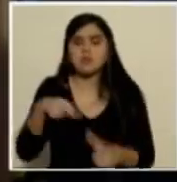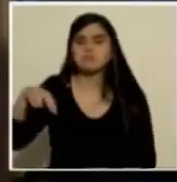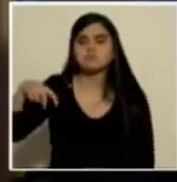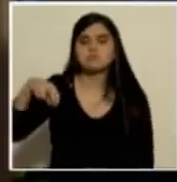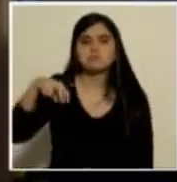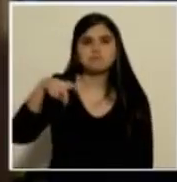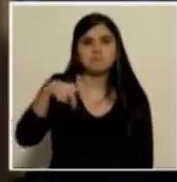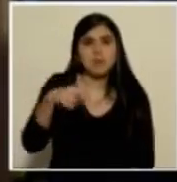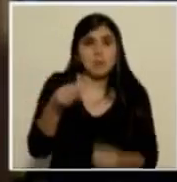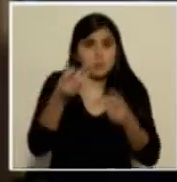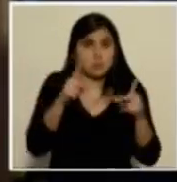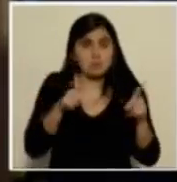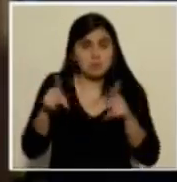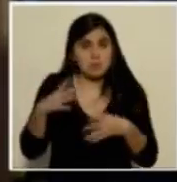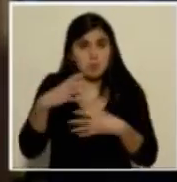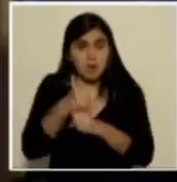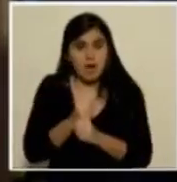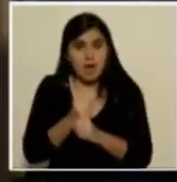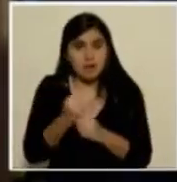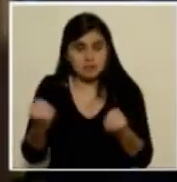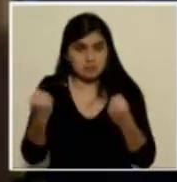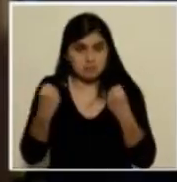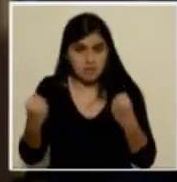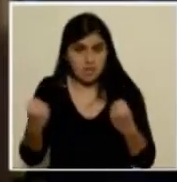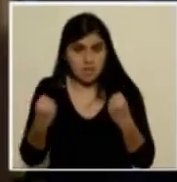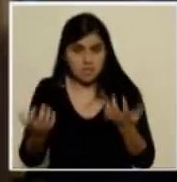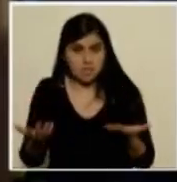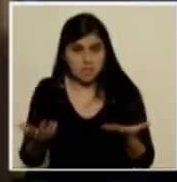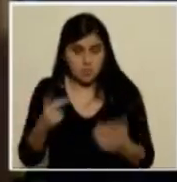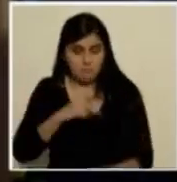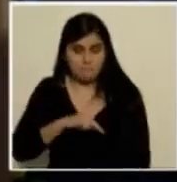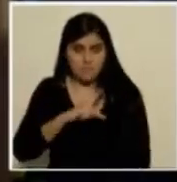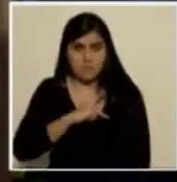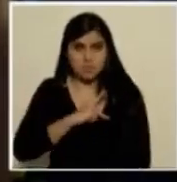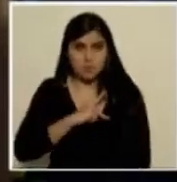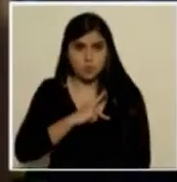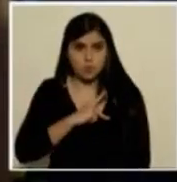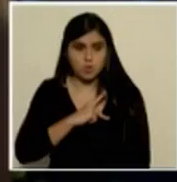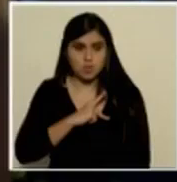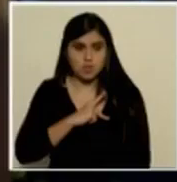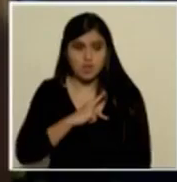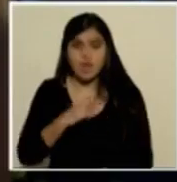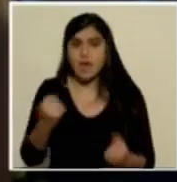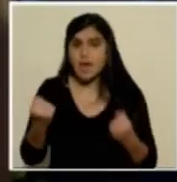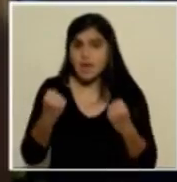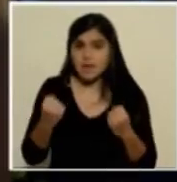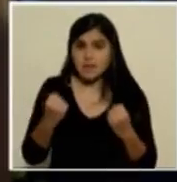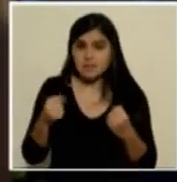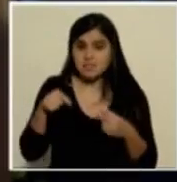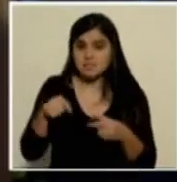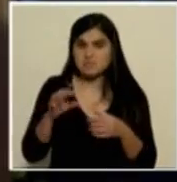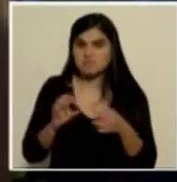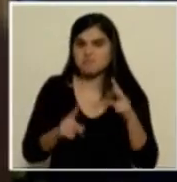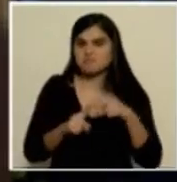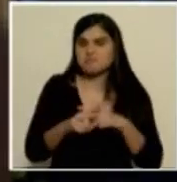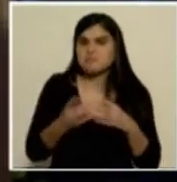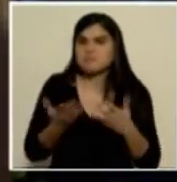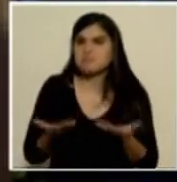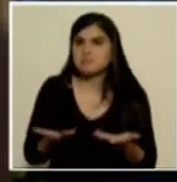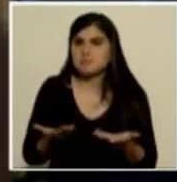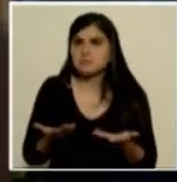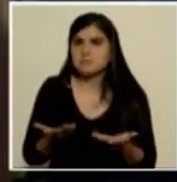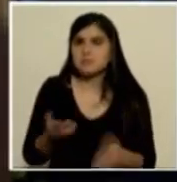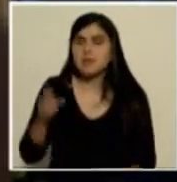haciendo algunas personas a nivel personal como ejercicio? Don Daniel, también usted